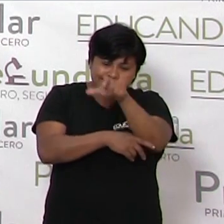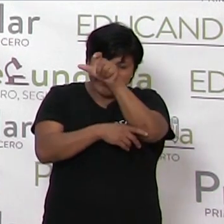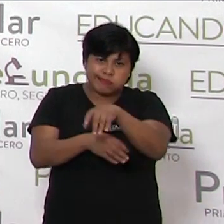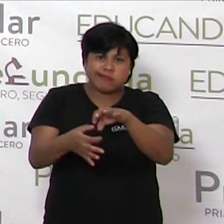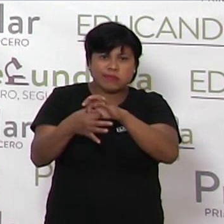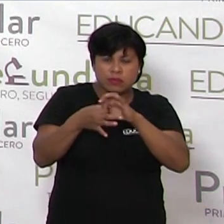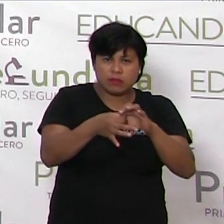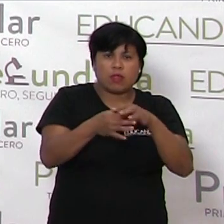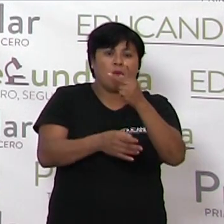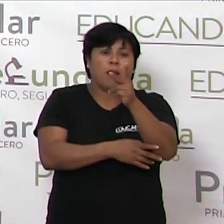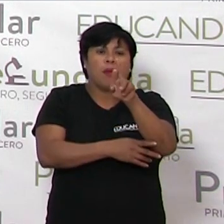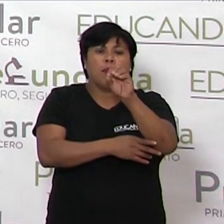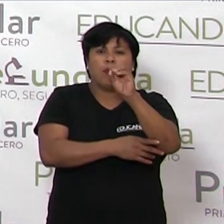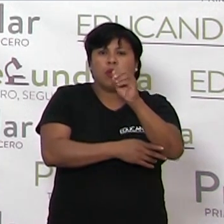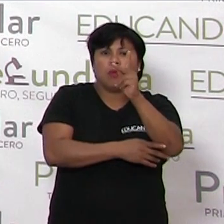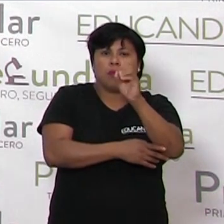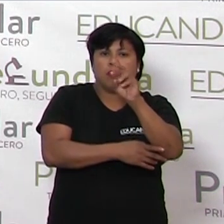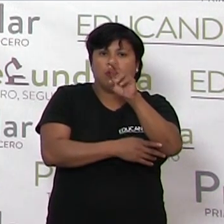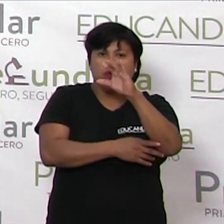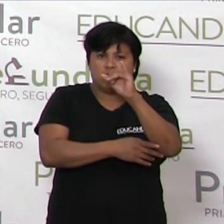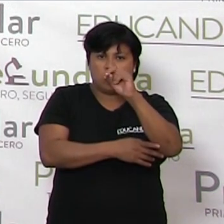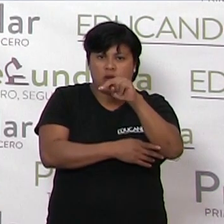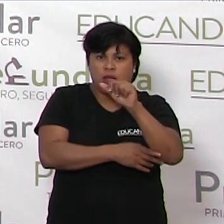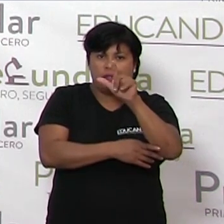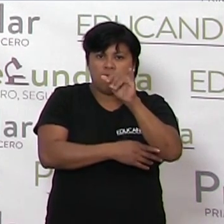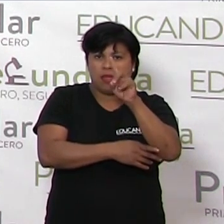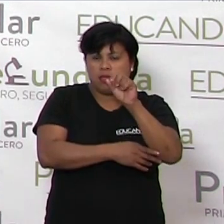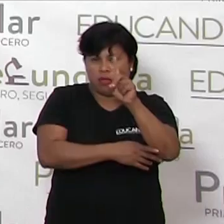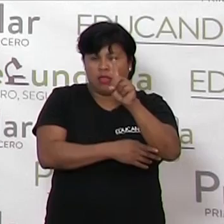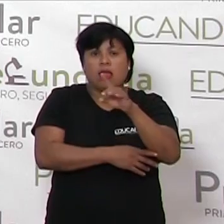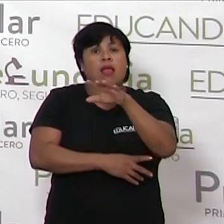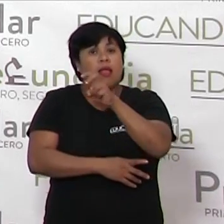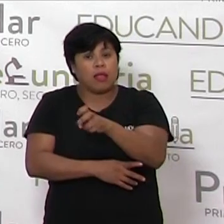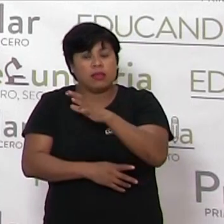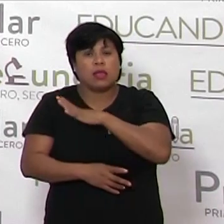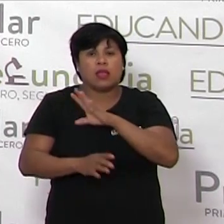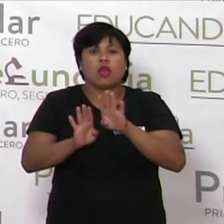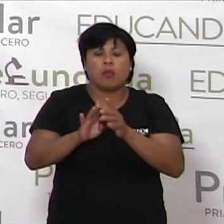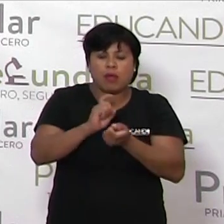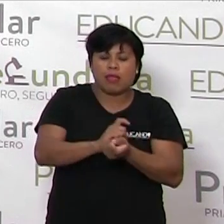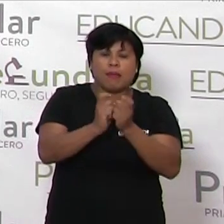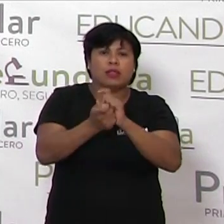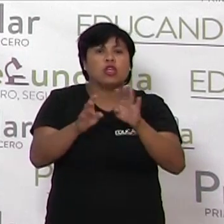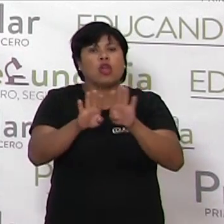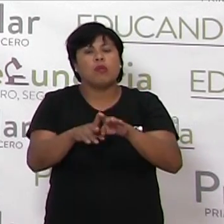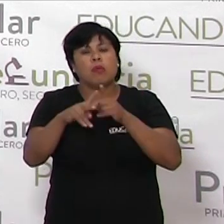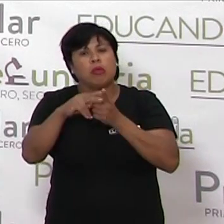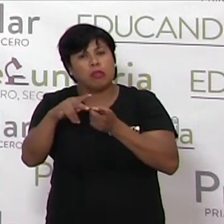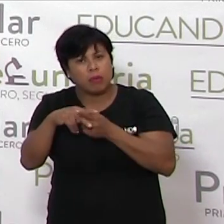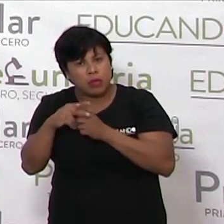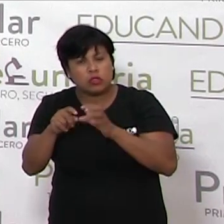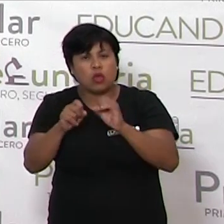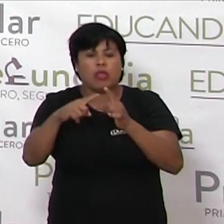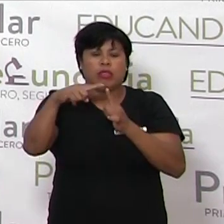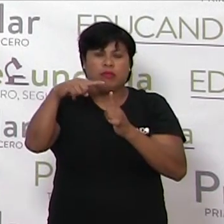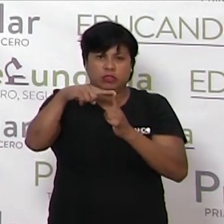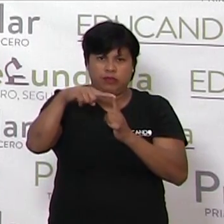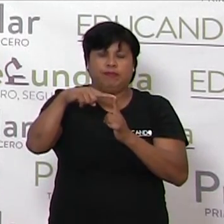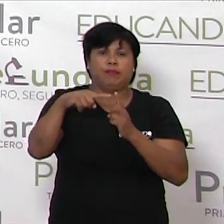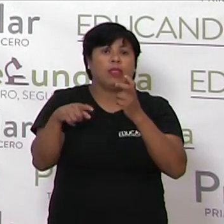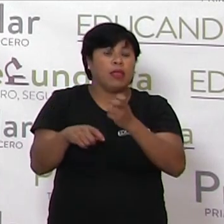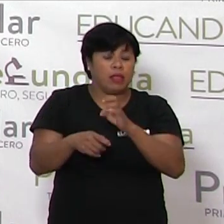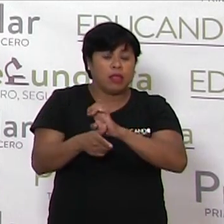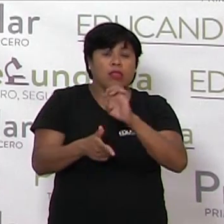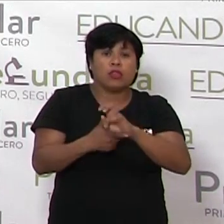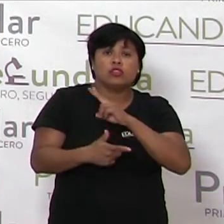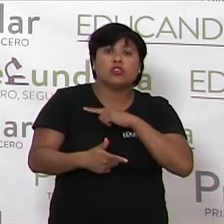proporcionalidad inversa. Bien. Y de ahí dijimos que vienen algoritmos inversos, que son la multiplicación o la división. Y